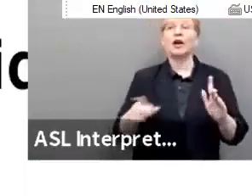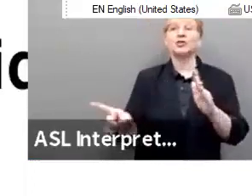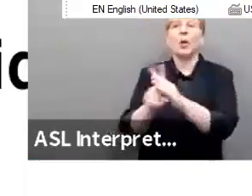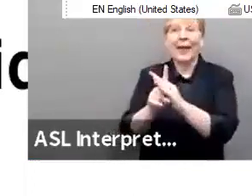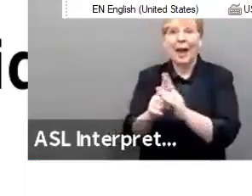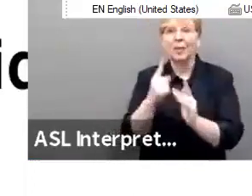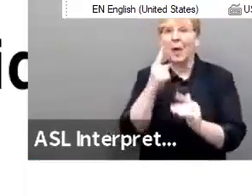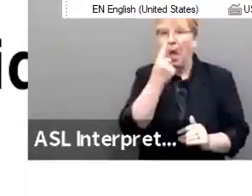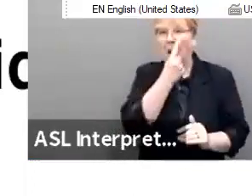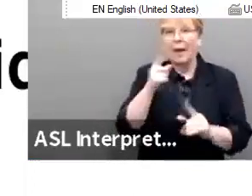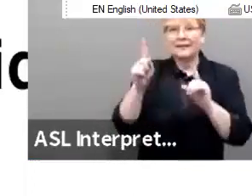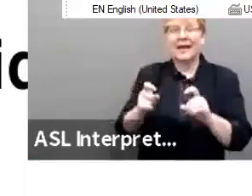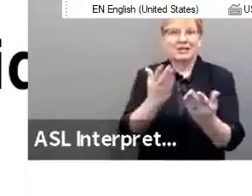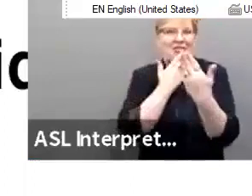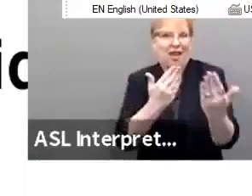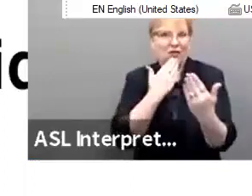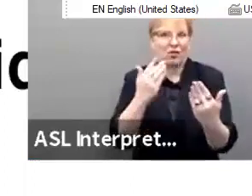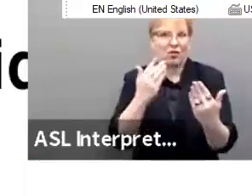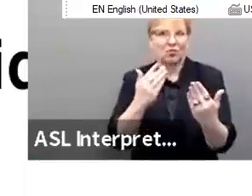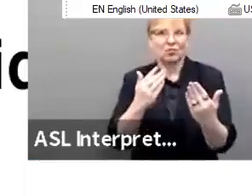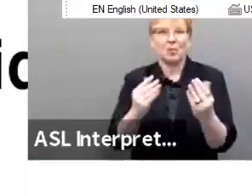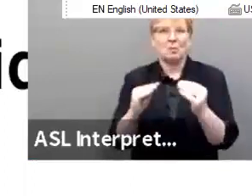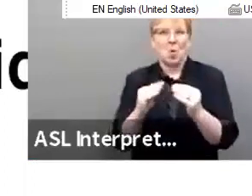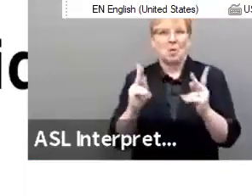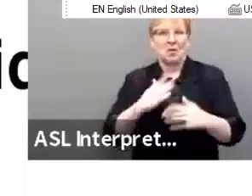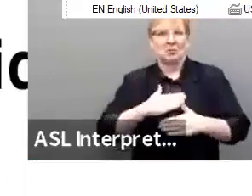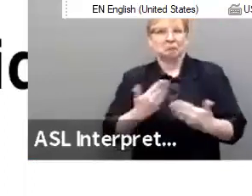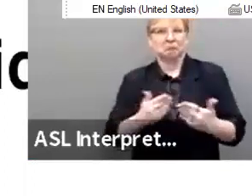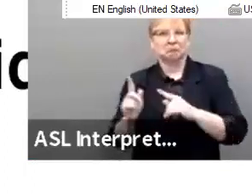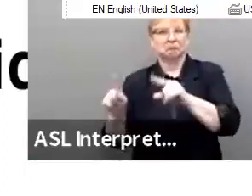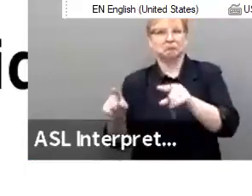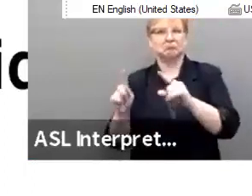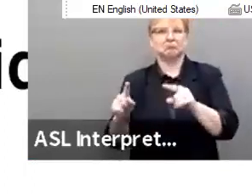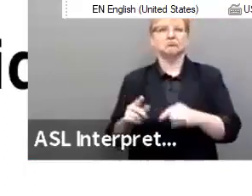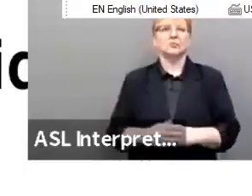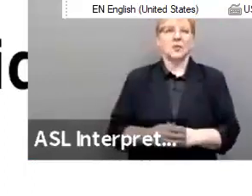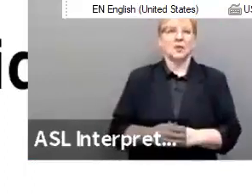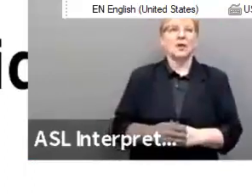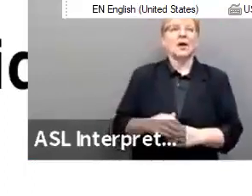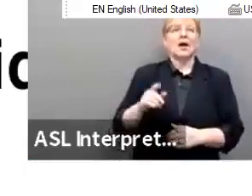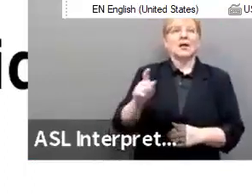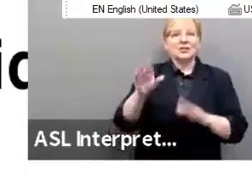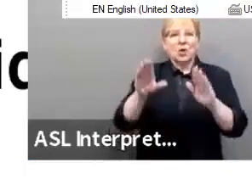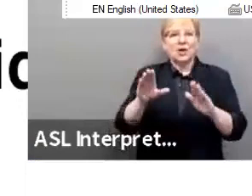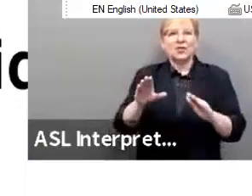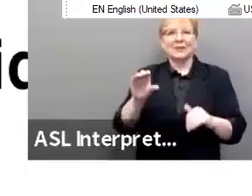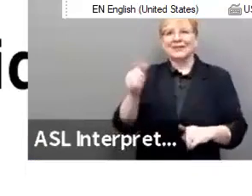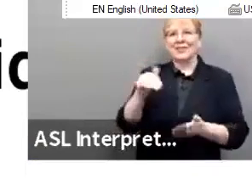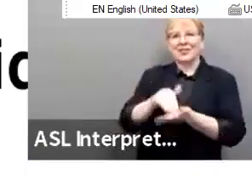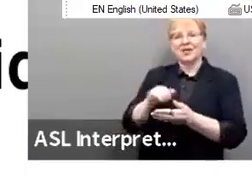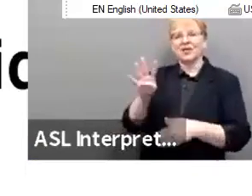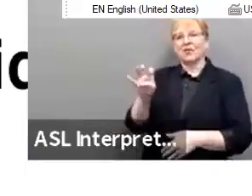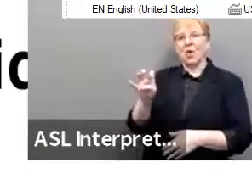allá afuera. Como pueden ver, tuvimos una situación similar en los picos anteriores, en donde